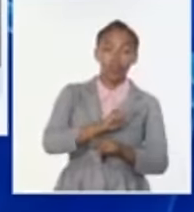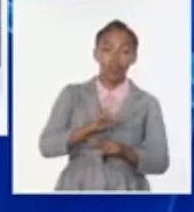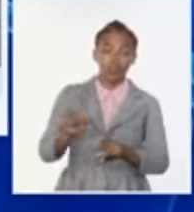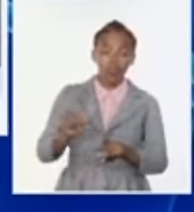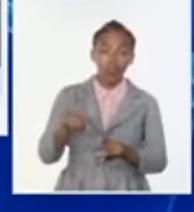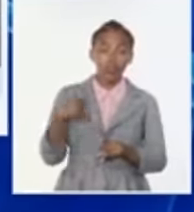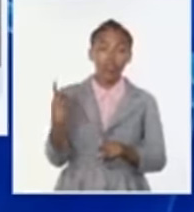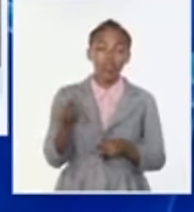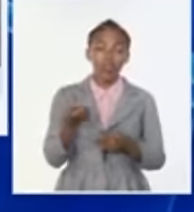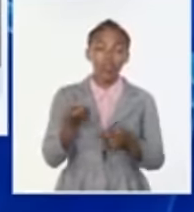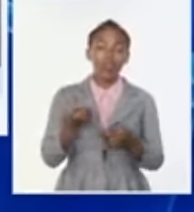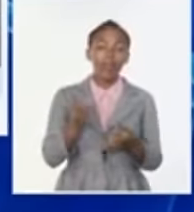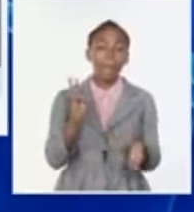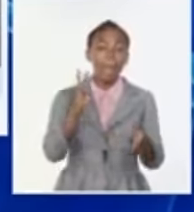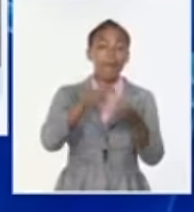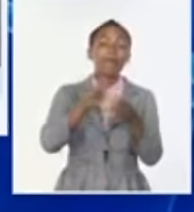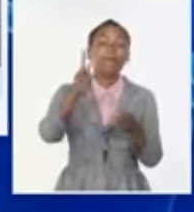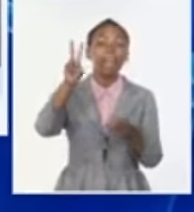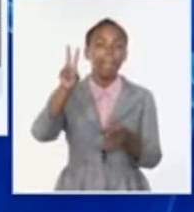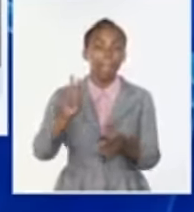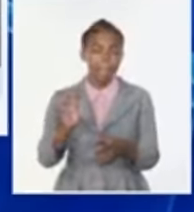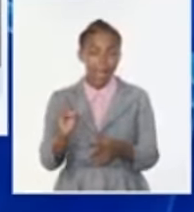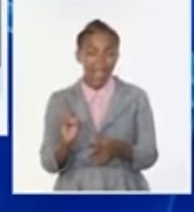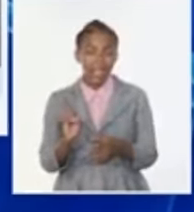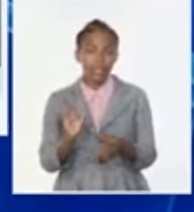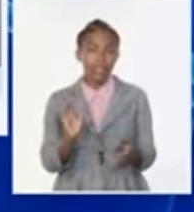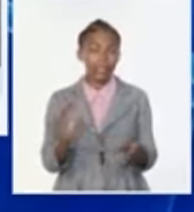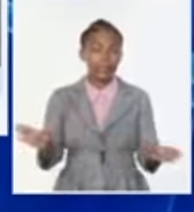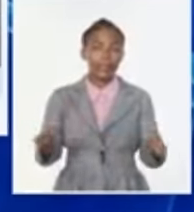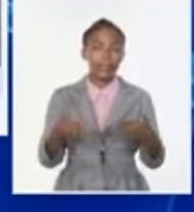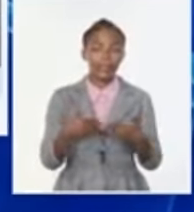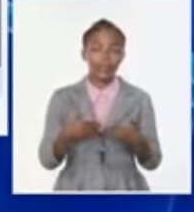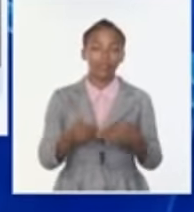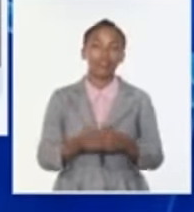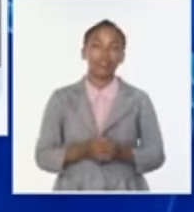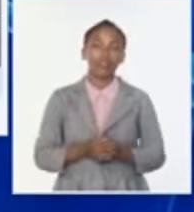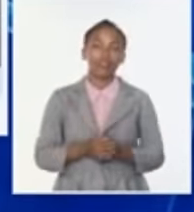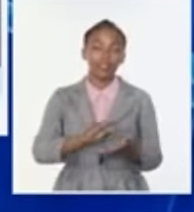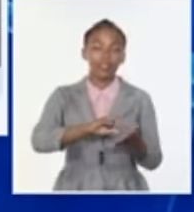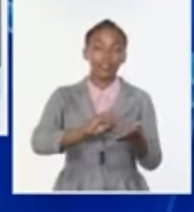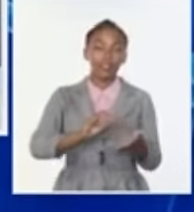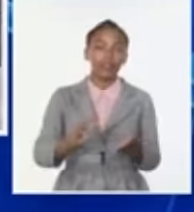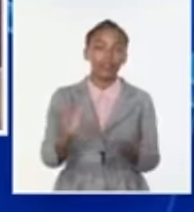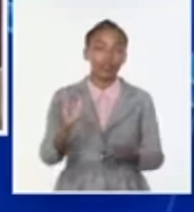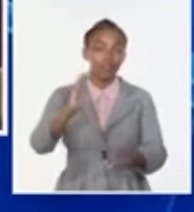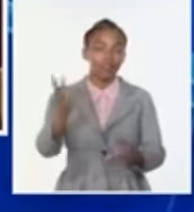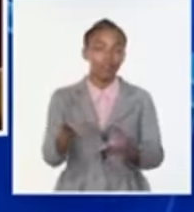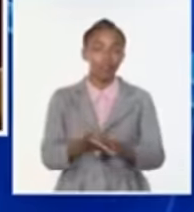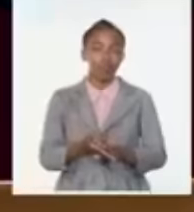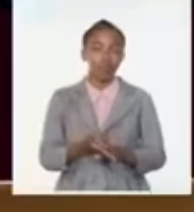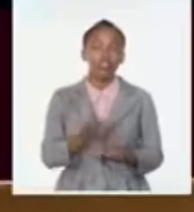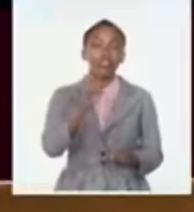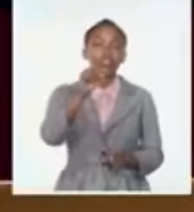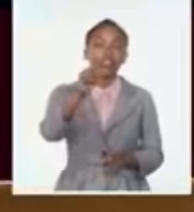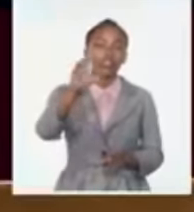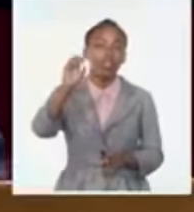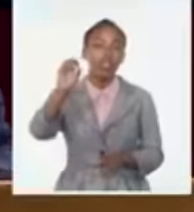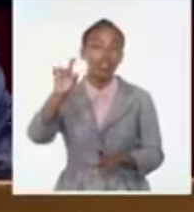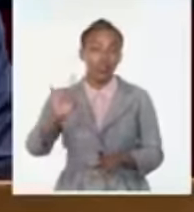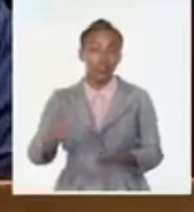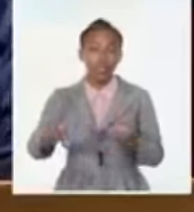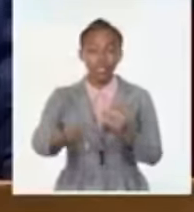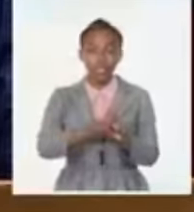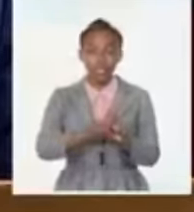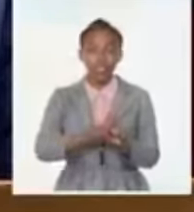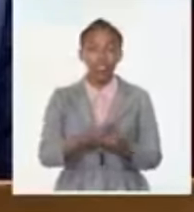20 MIPYMES, se les retiraron 109 licencias temporales y 73 definitivas